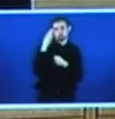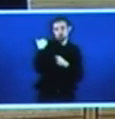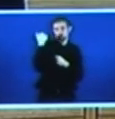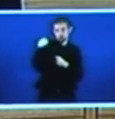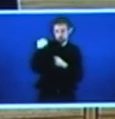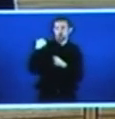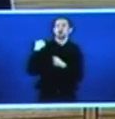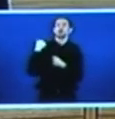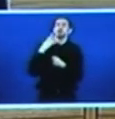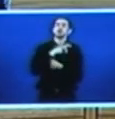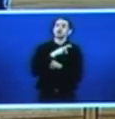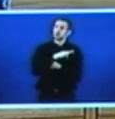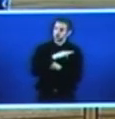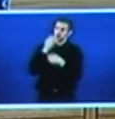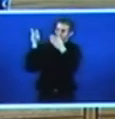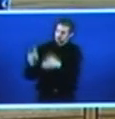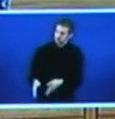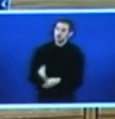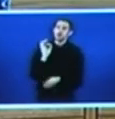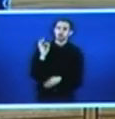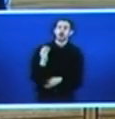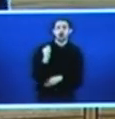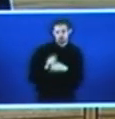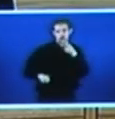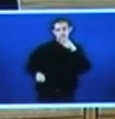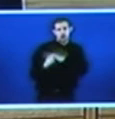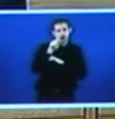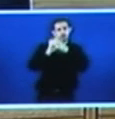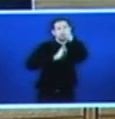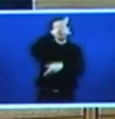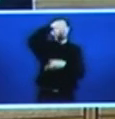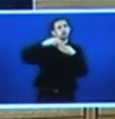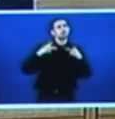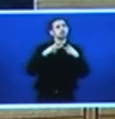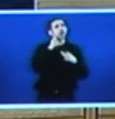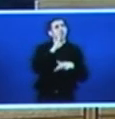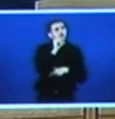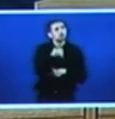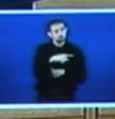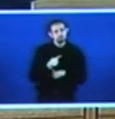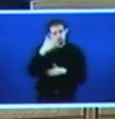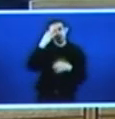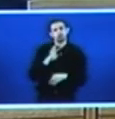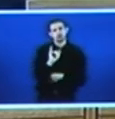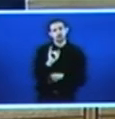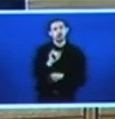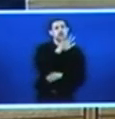Señoría, é verdad que hai algún avance na sociedade galega? Creo que sí. o 57%